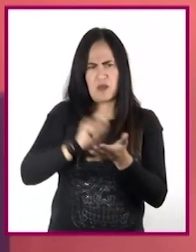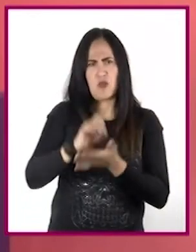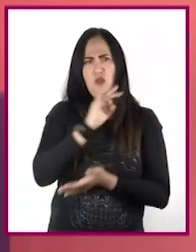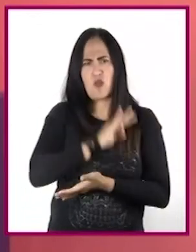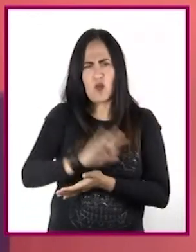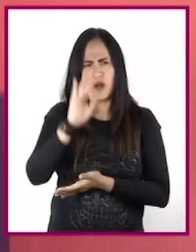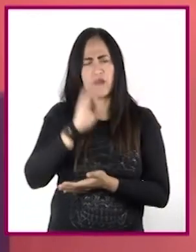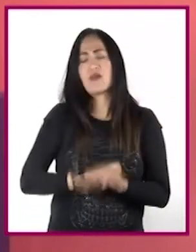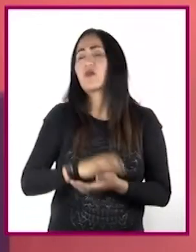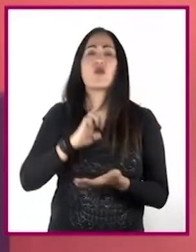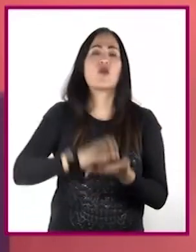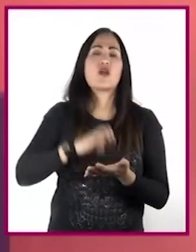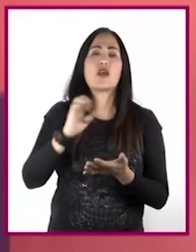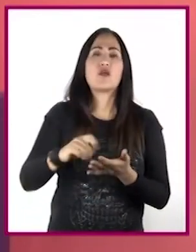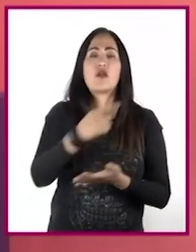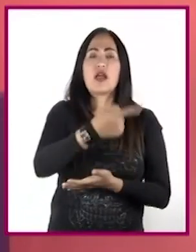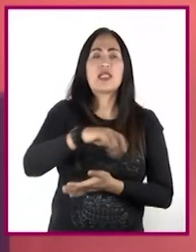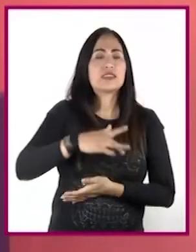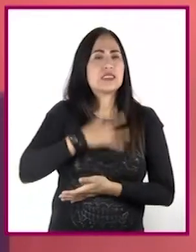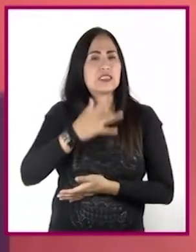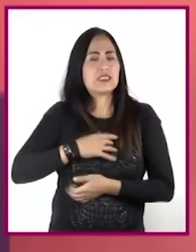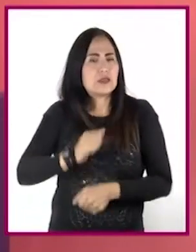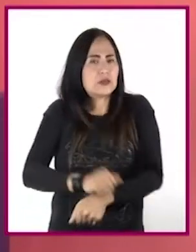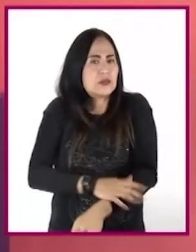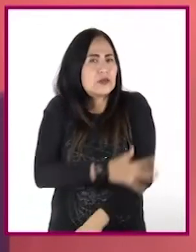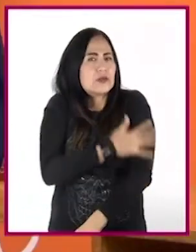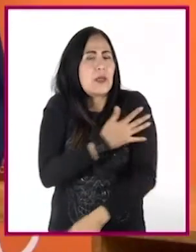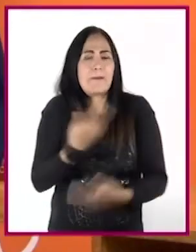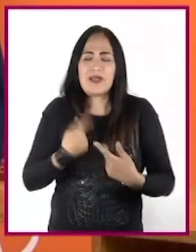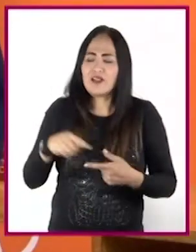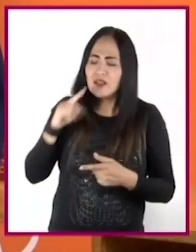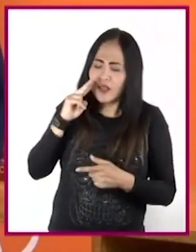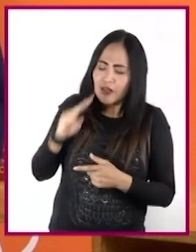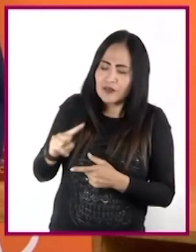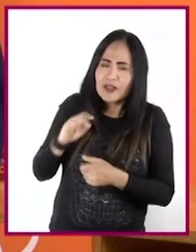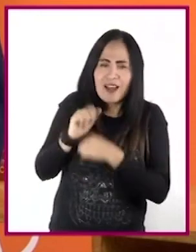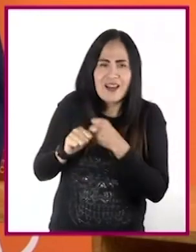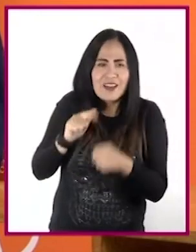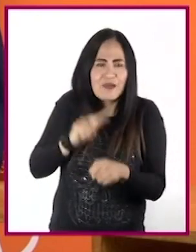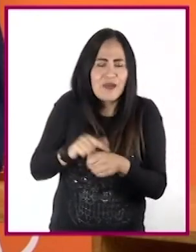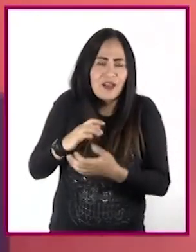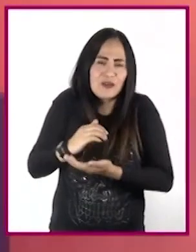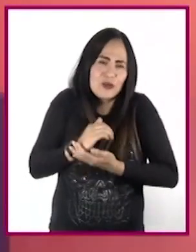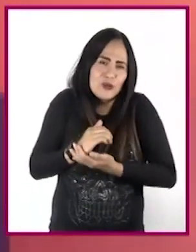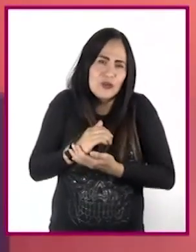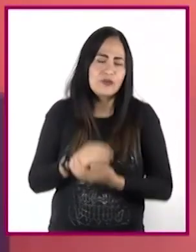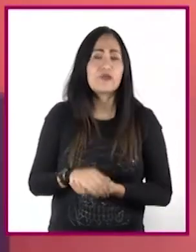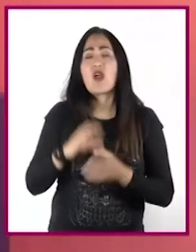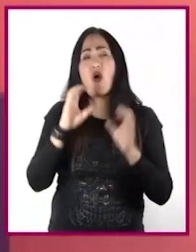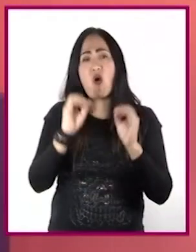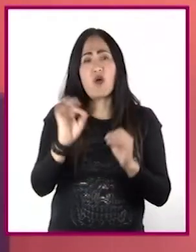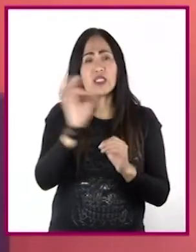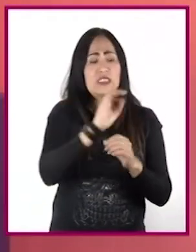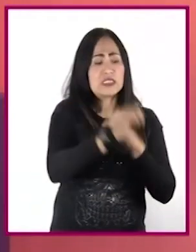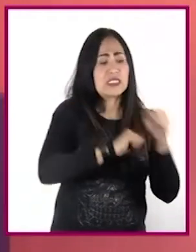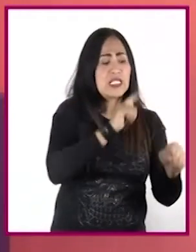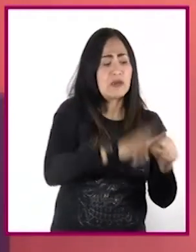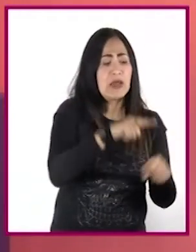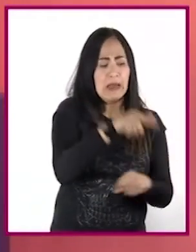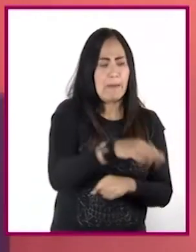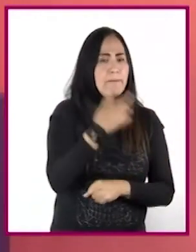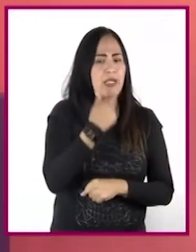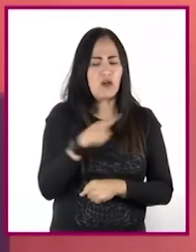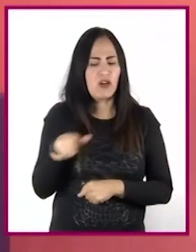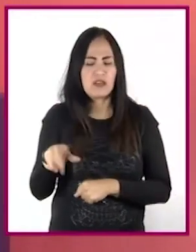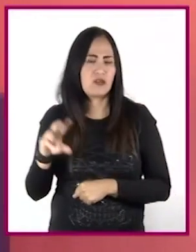que pueden ser apoyos emocionales para sus propietarios o que una determinada especie es mejor que otra.